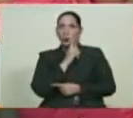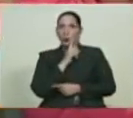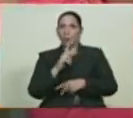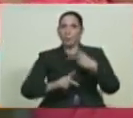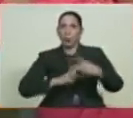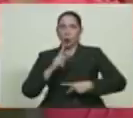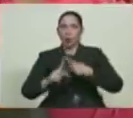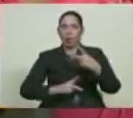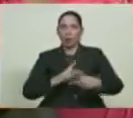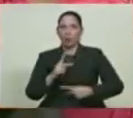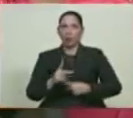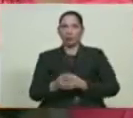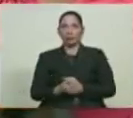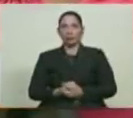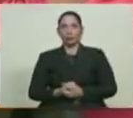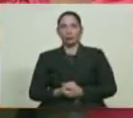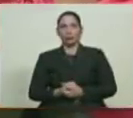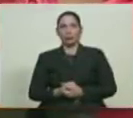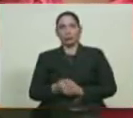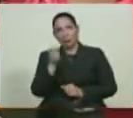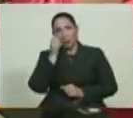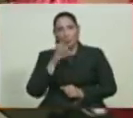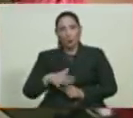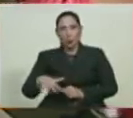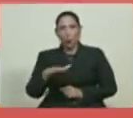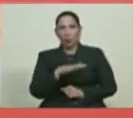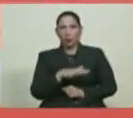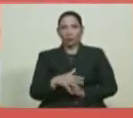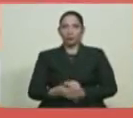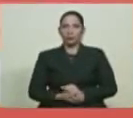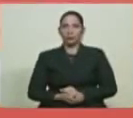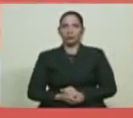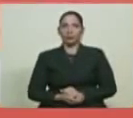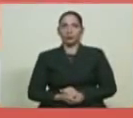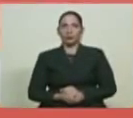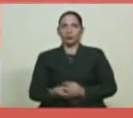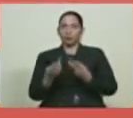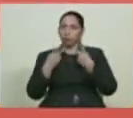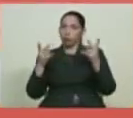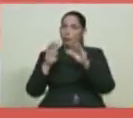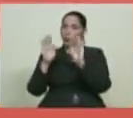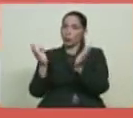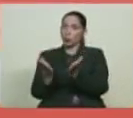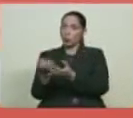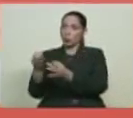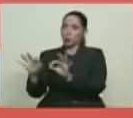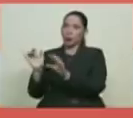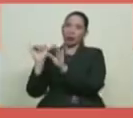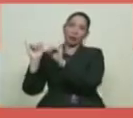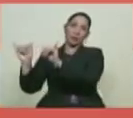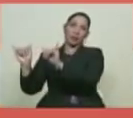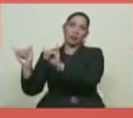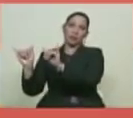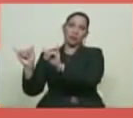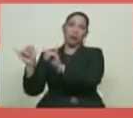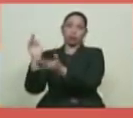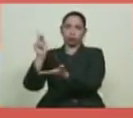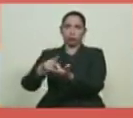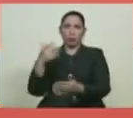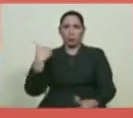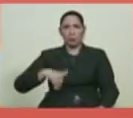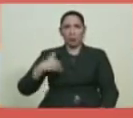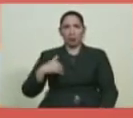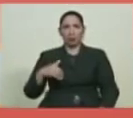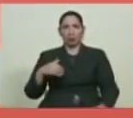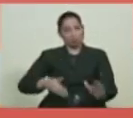al pueblo de Venezuela a su propia suerte, o a los pueblos del mundo a su propia suerte. Vayan a Argentina, por ejemplo, a la misma